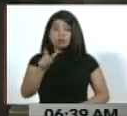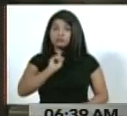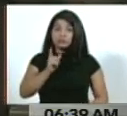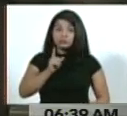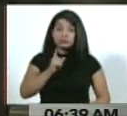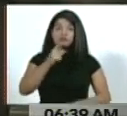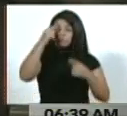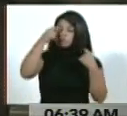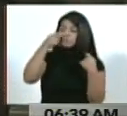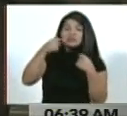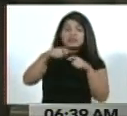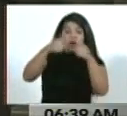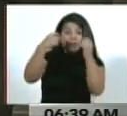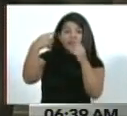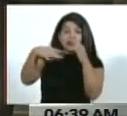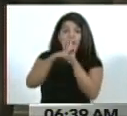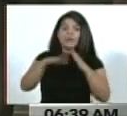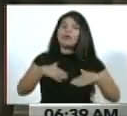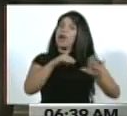la justicia.